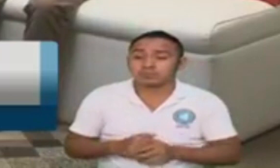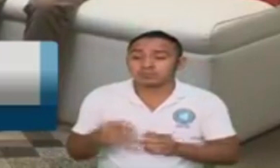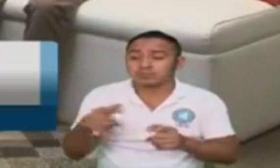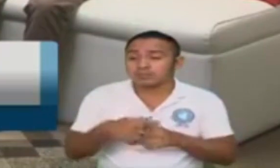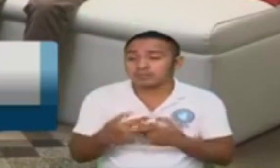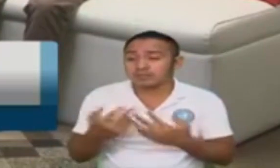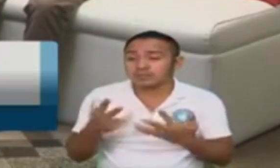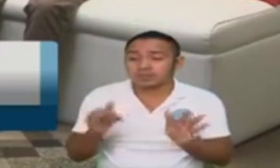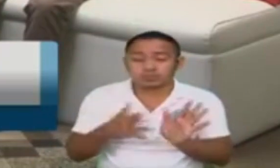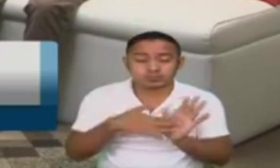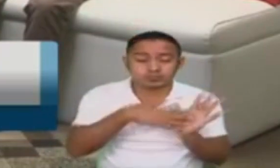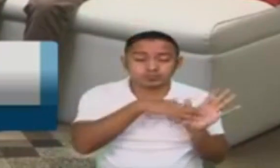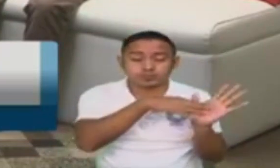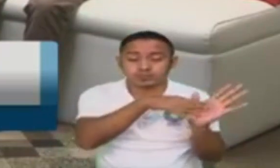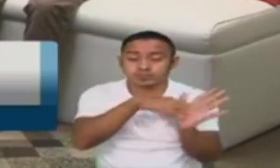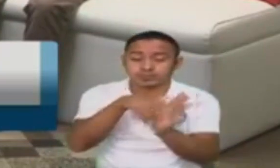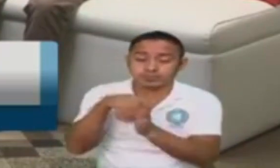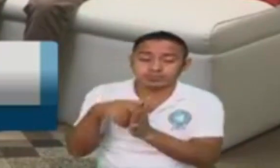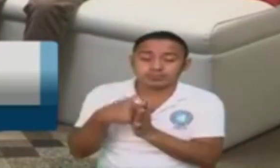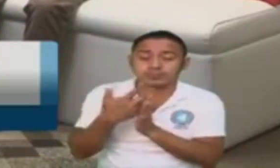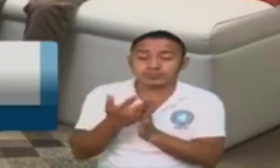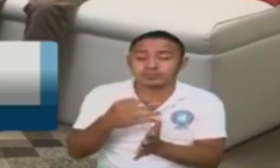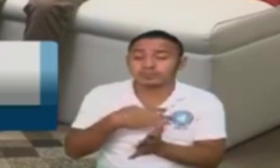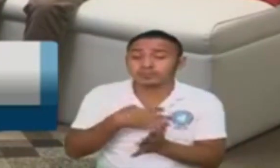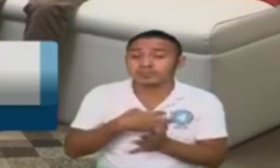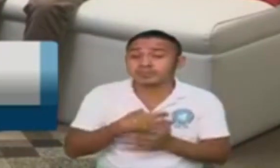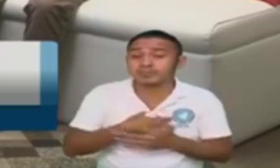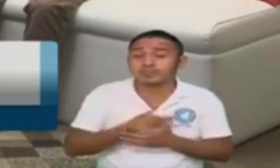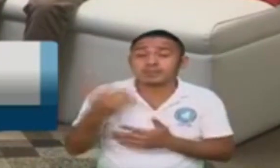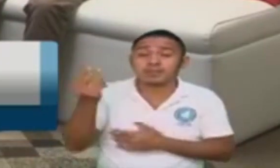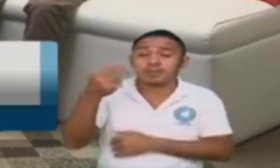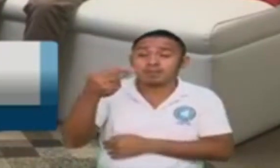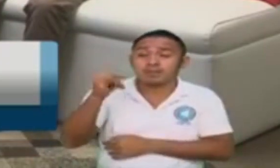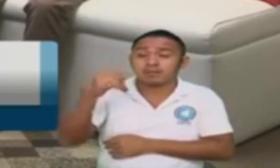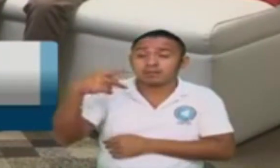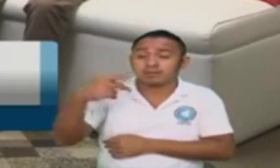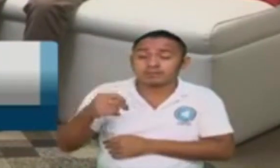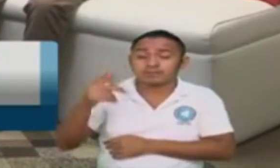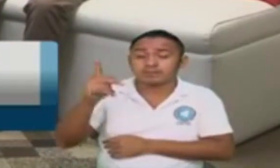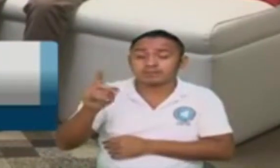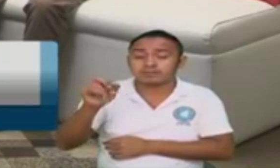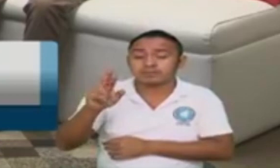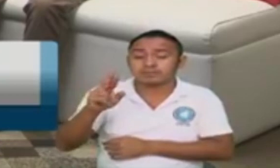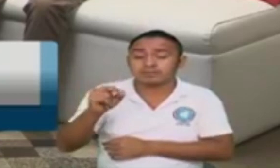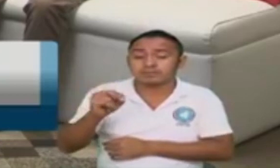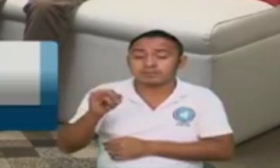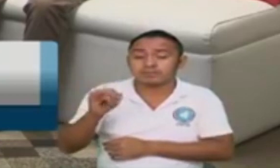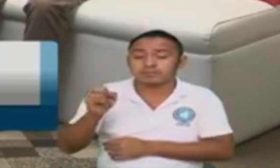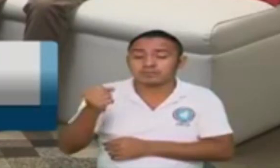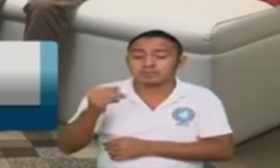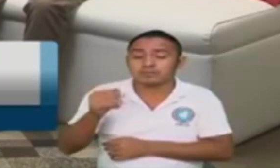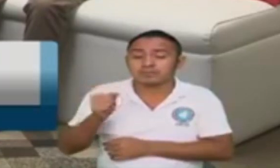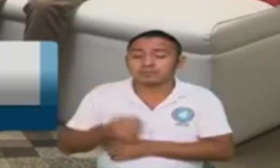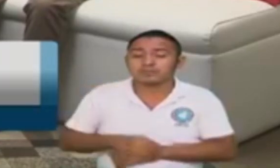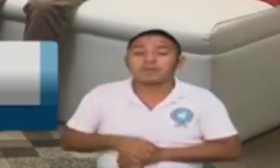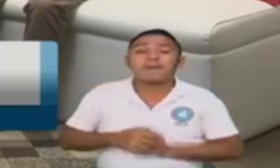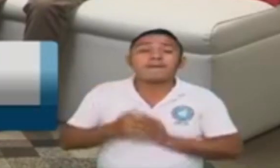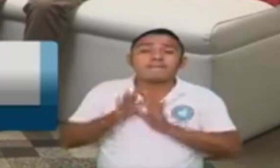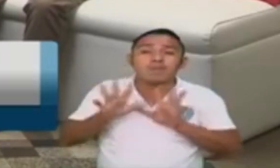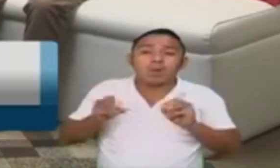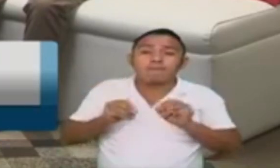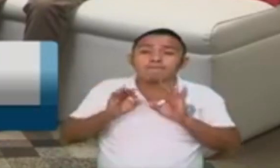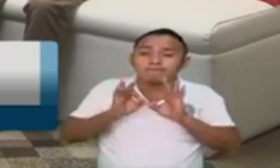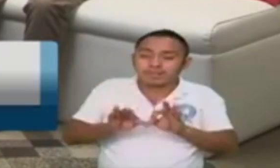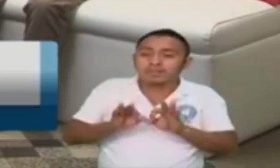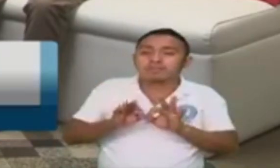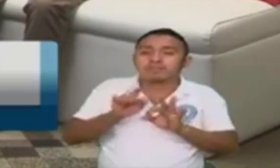aparecen todas las manifestaciones del hipotiroidismo. Entonces aparte del tratamiento tenés que darle hormonas. Entonces las tiroiditis